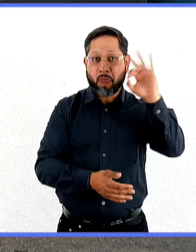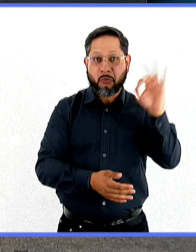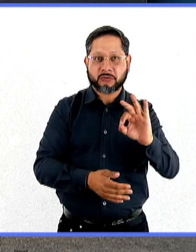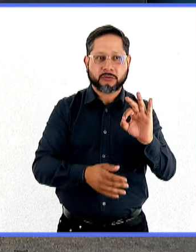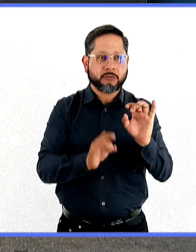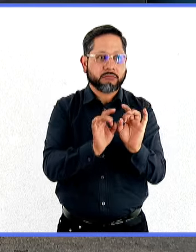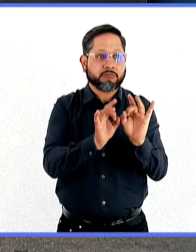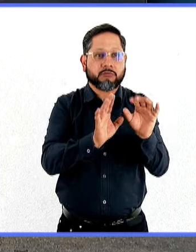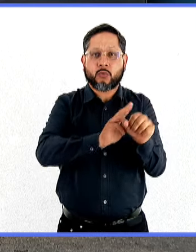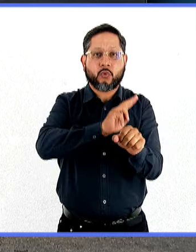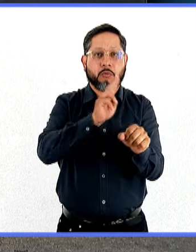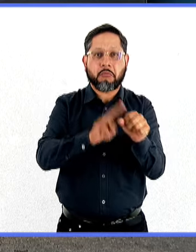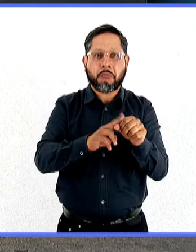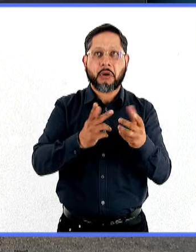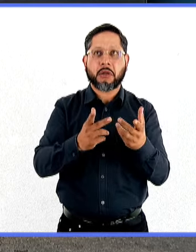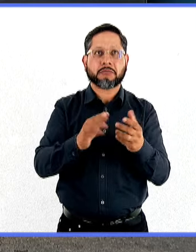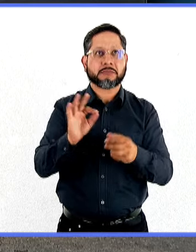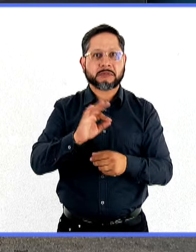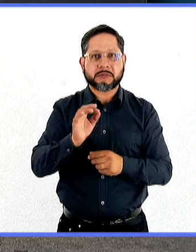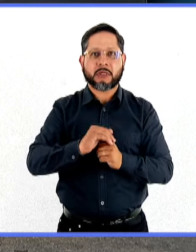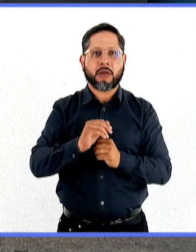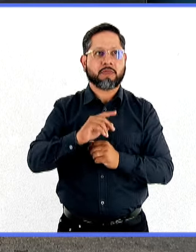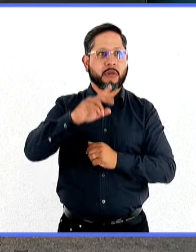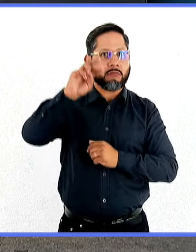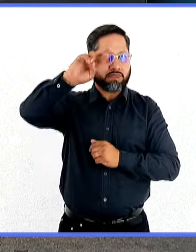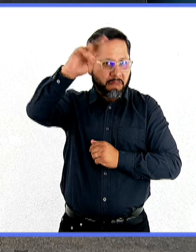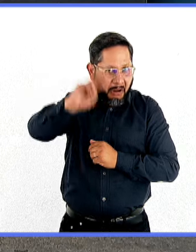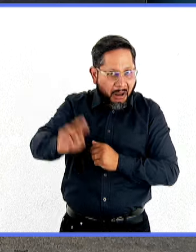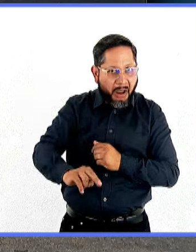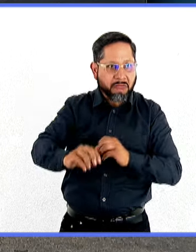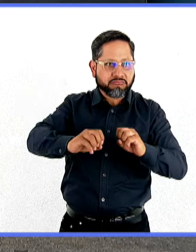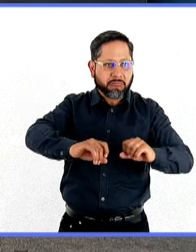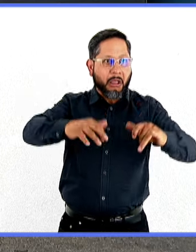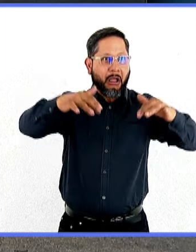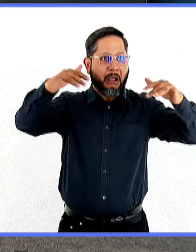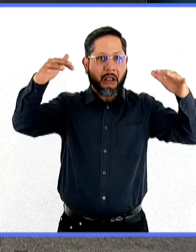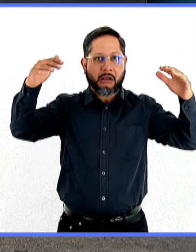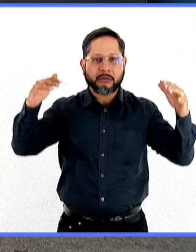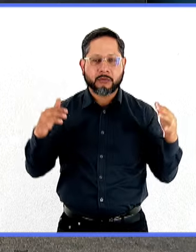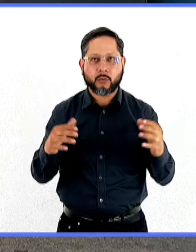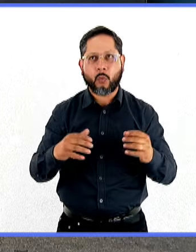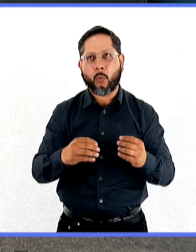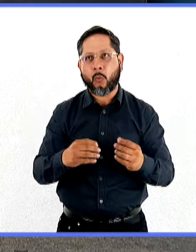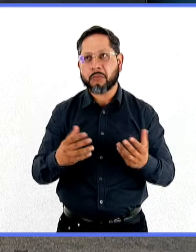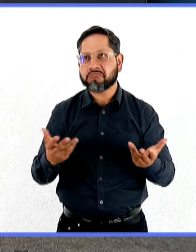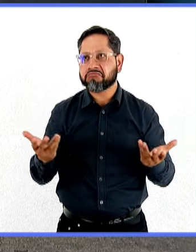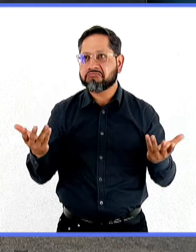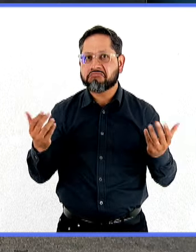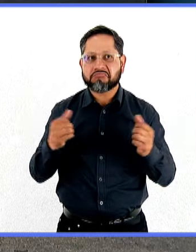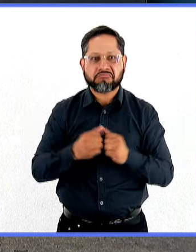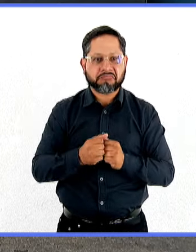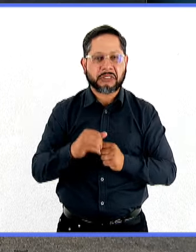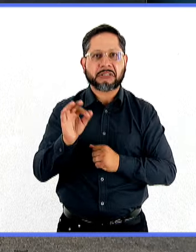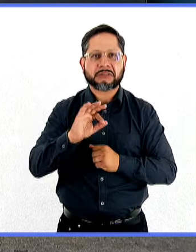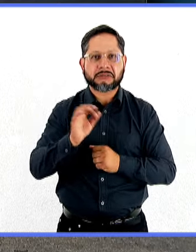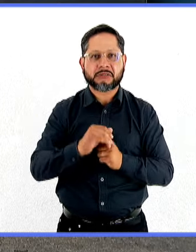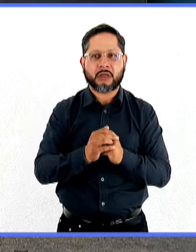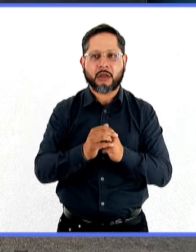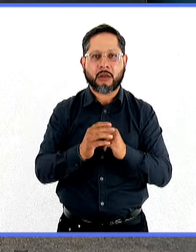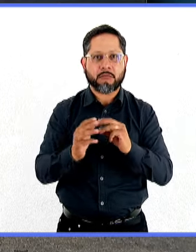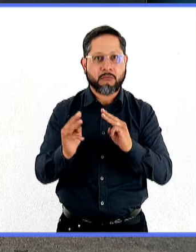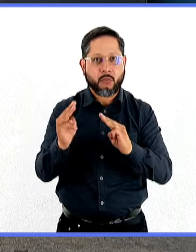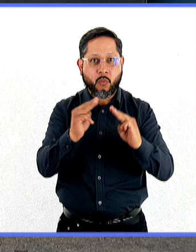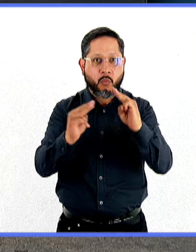origen natural asociado a tormentas eléctricas a a pues relacionado a erupciones